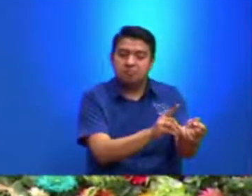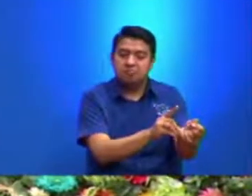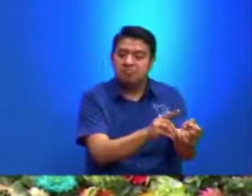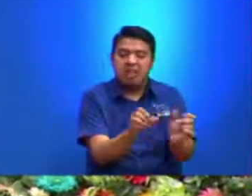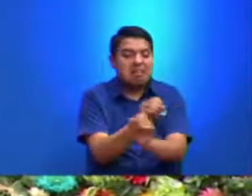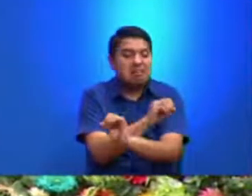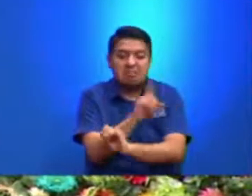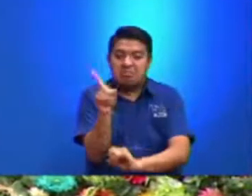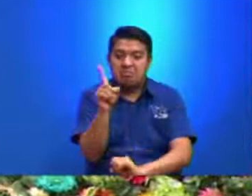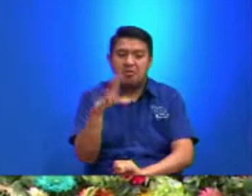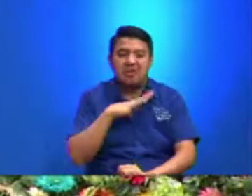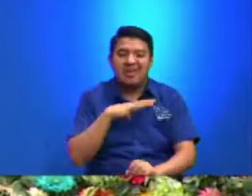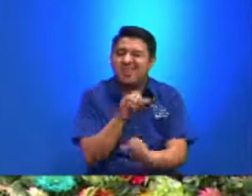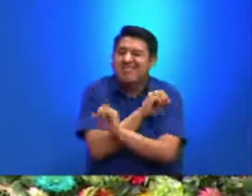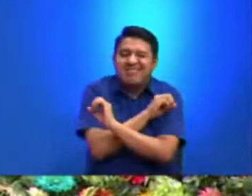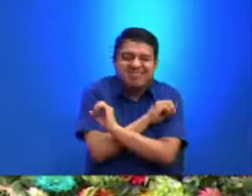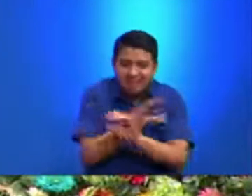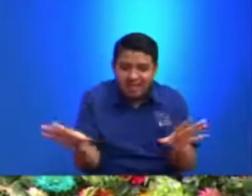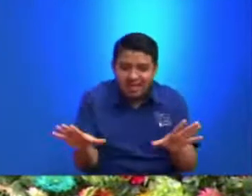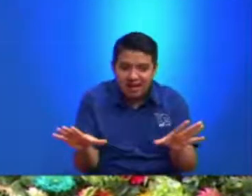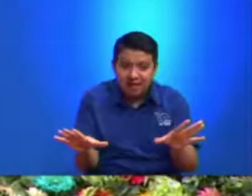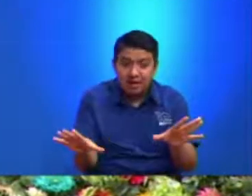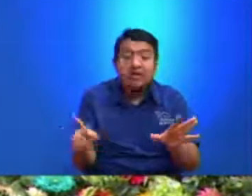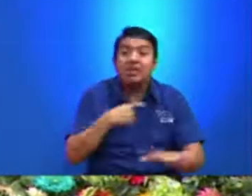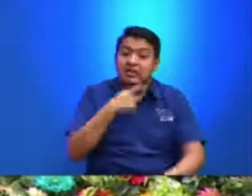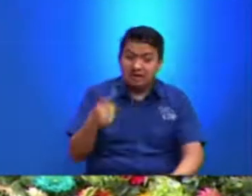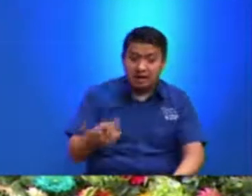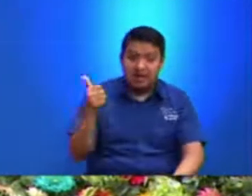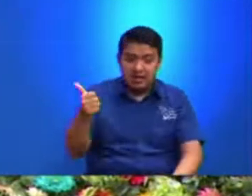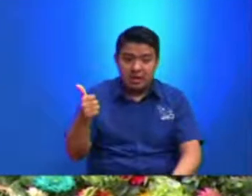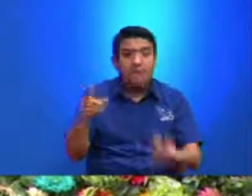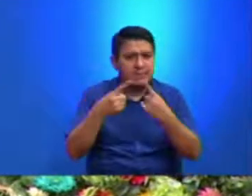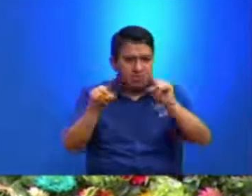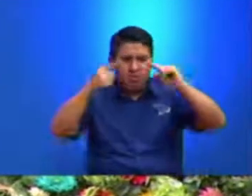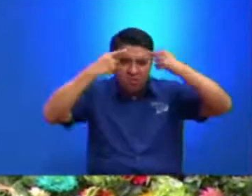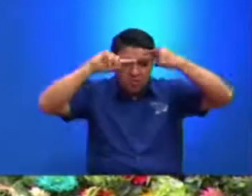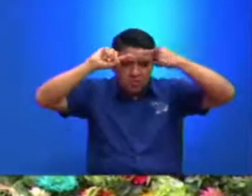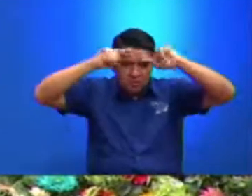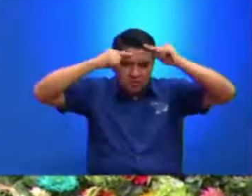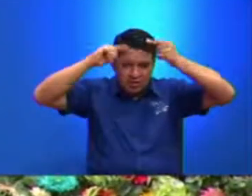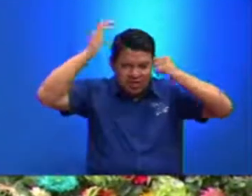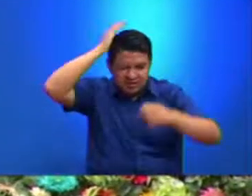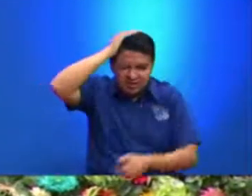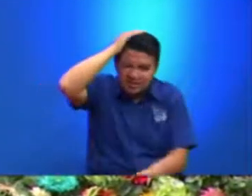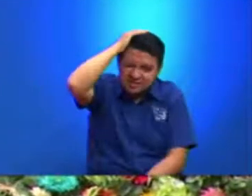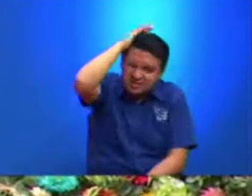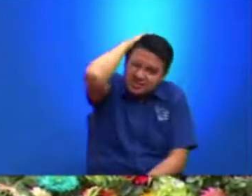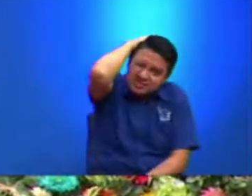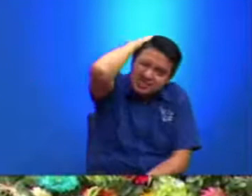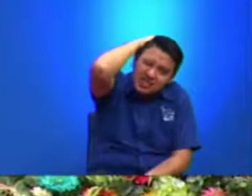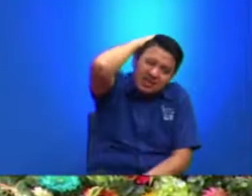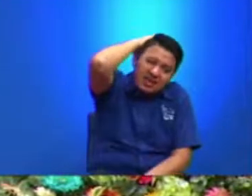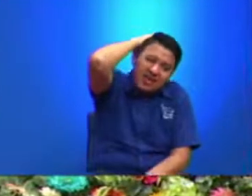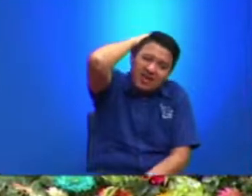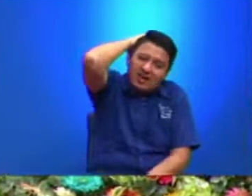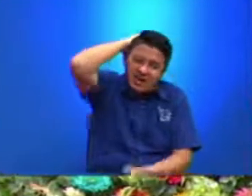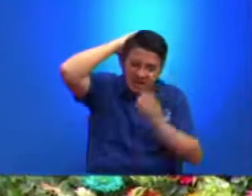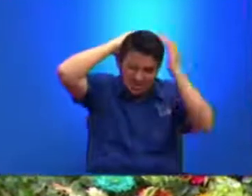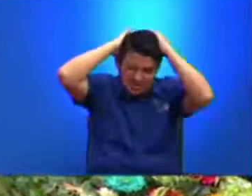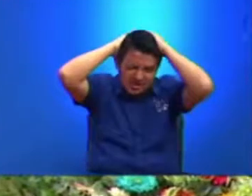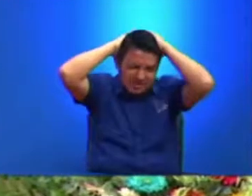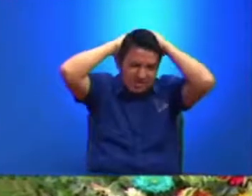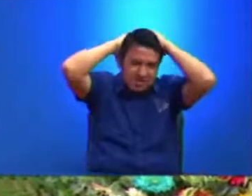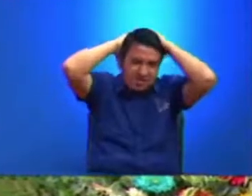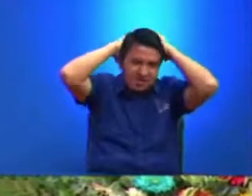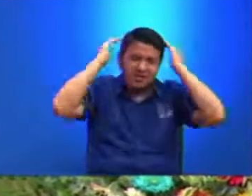me encontraban nada, todo estaba bien, pero eran unos dolores de cabeza que muchas veces yo me agarraba la cabeza